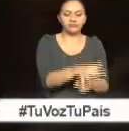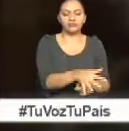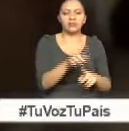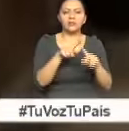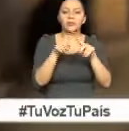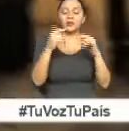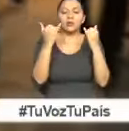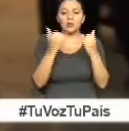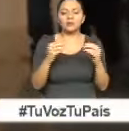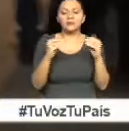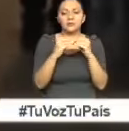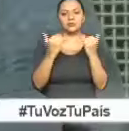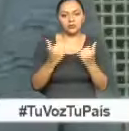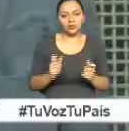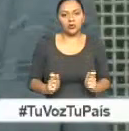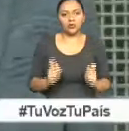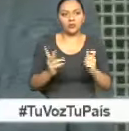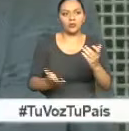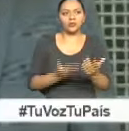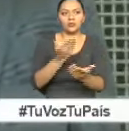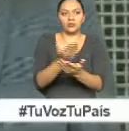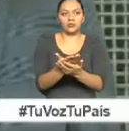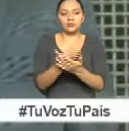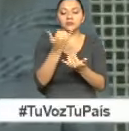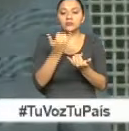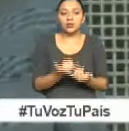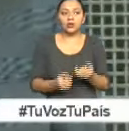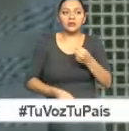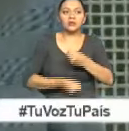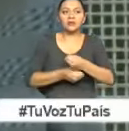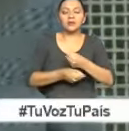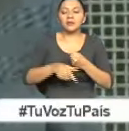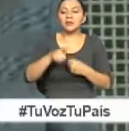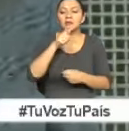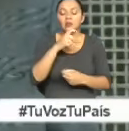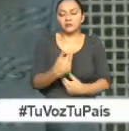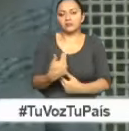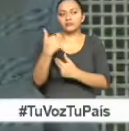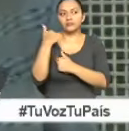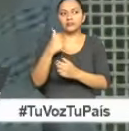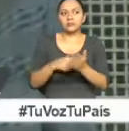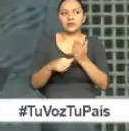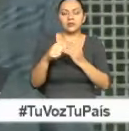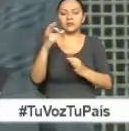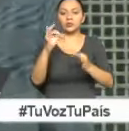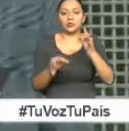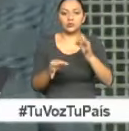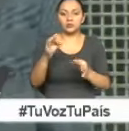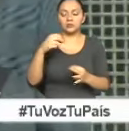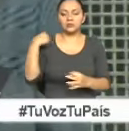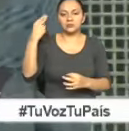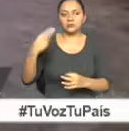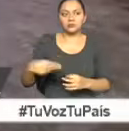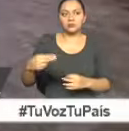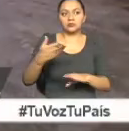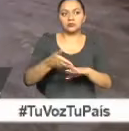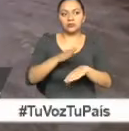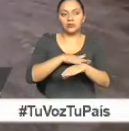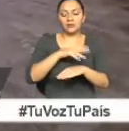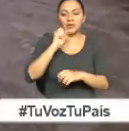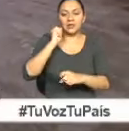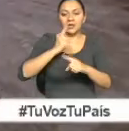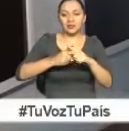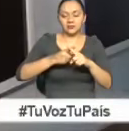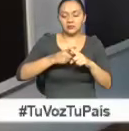con dignidad. Este trabajo realizado por el Ministerio de Justicia, Derechos Humanos y Cultos sobre el ex penal